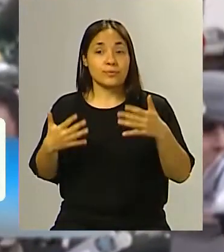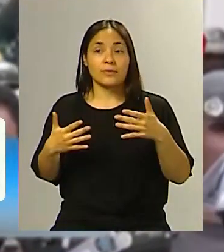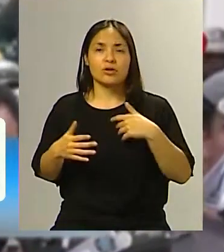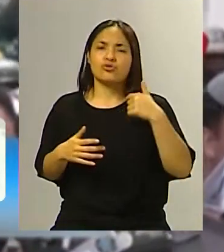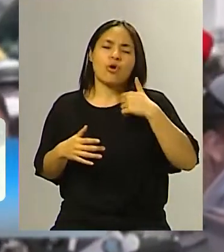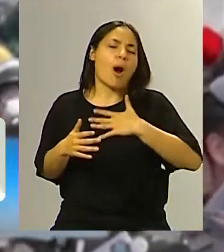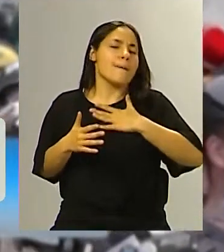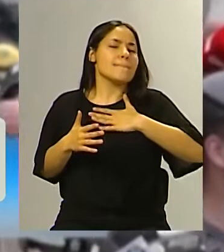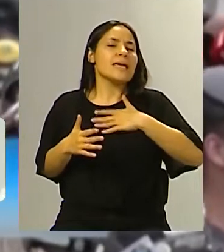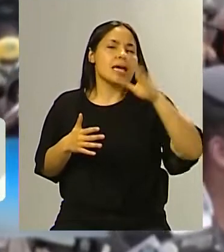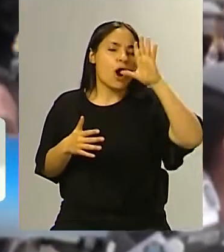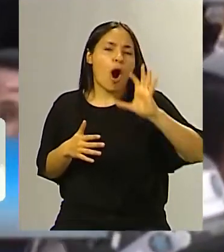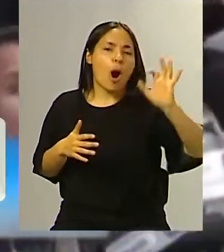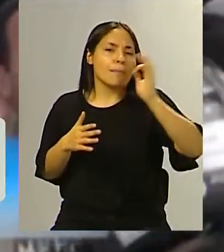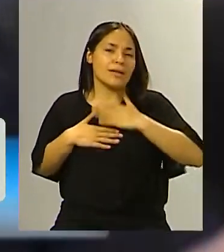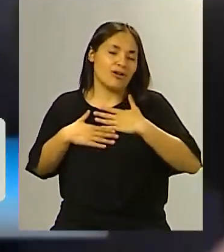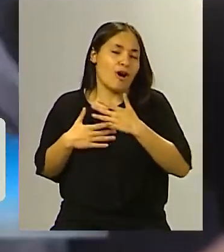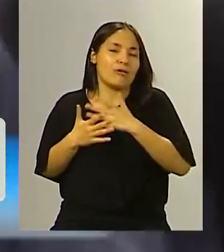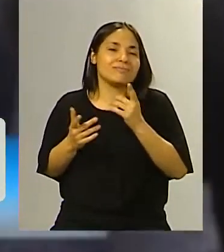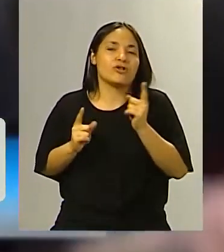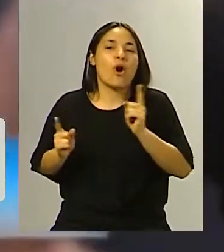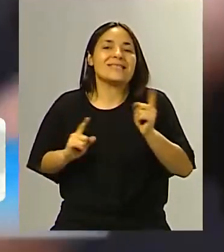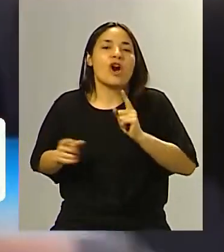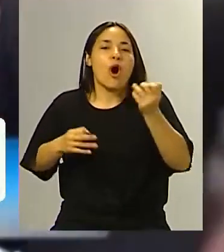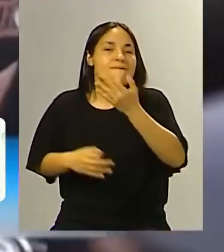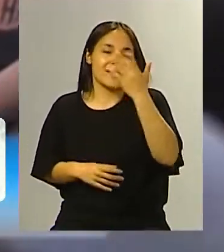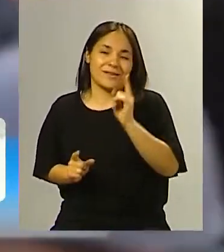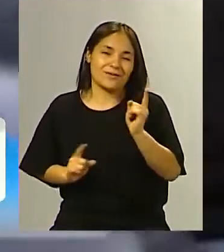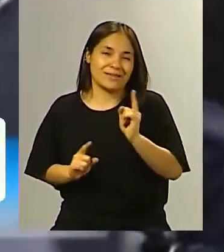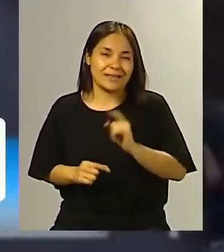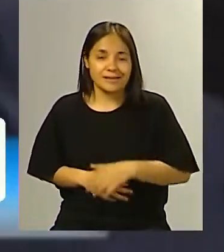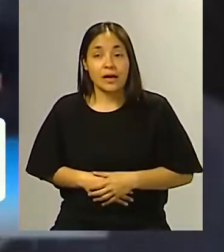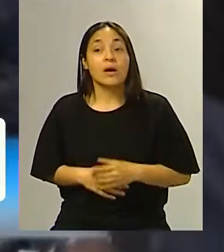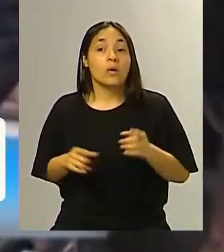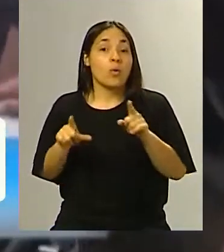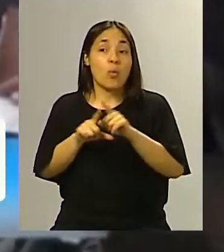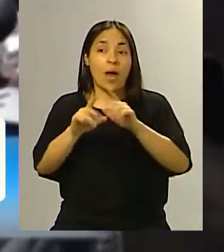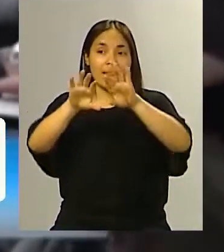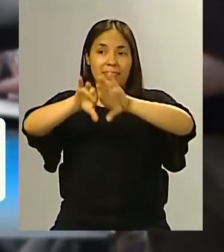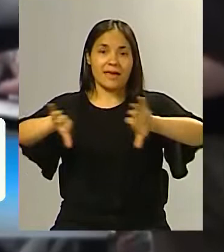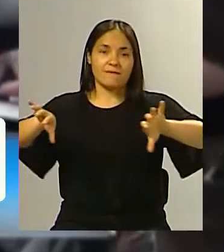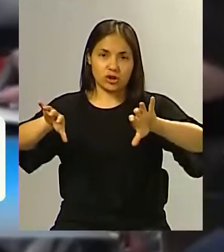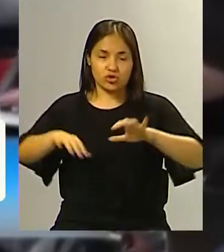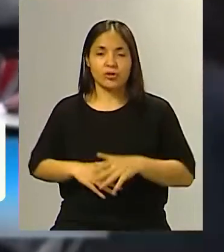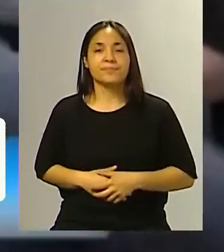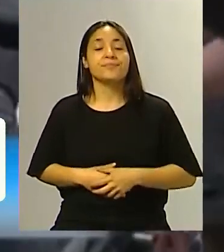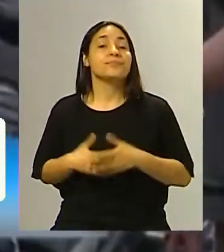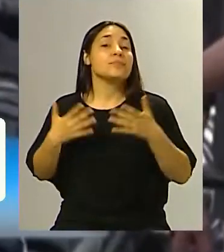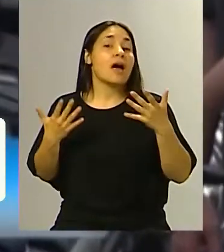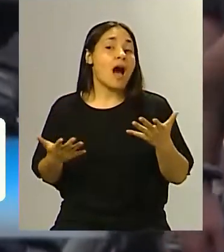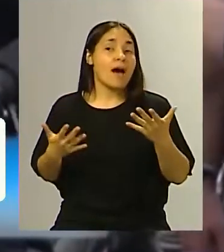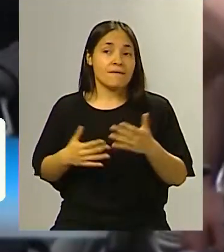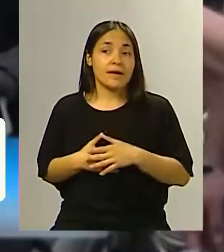evalué yo y no dice mucho, pero simplemente tenemos esta división. Habría que ver